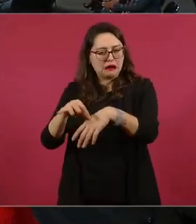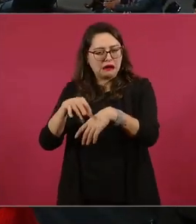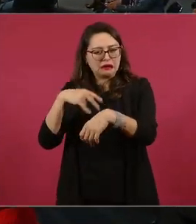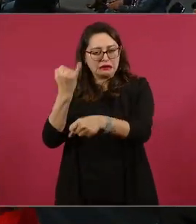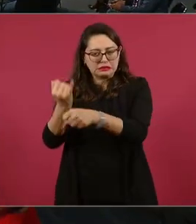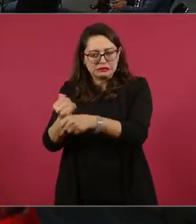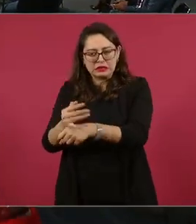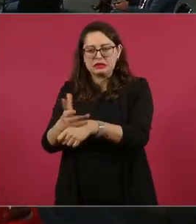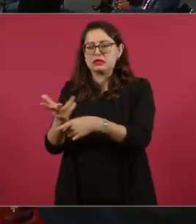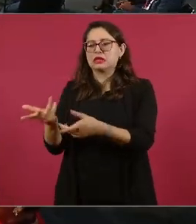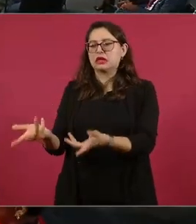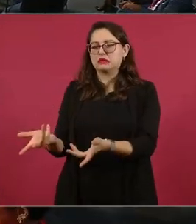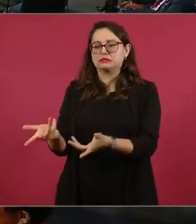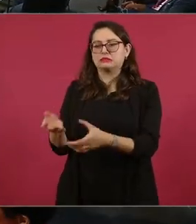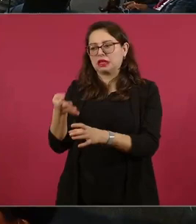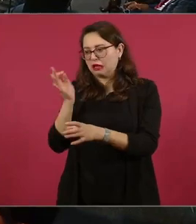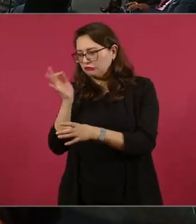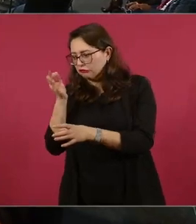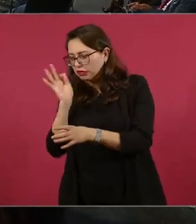desde luego en los cafés, ¿no?,